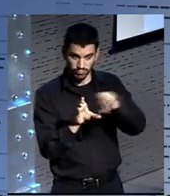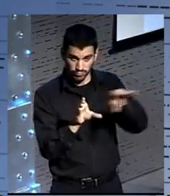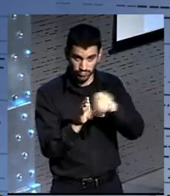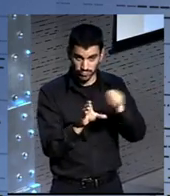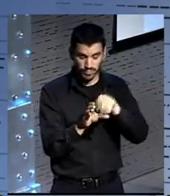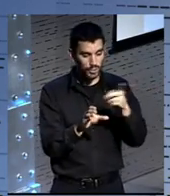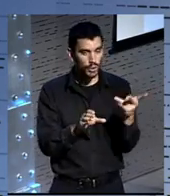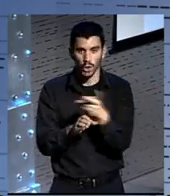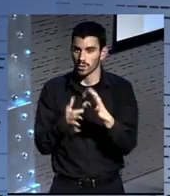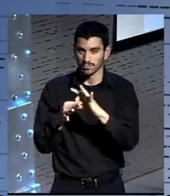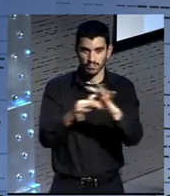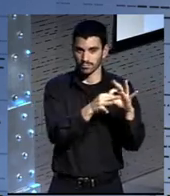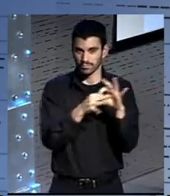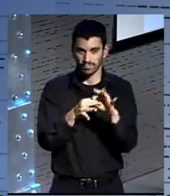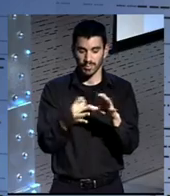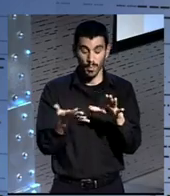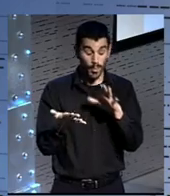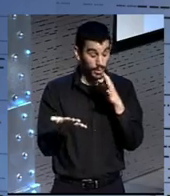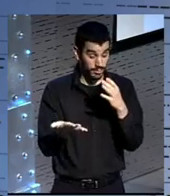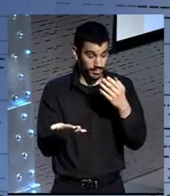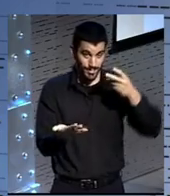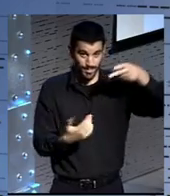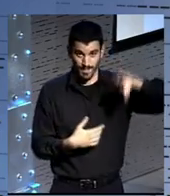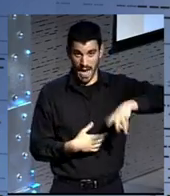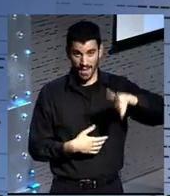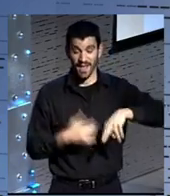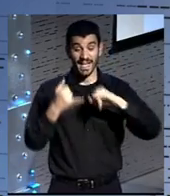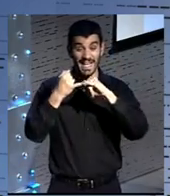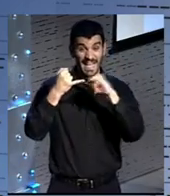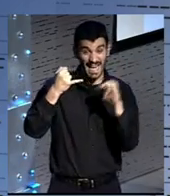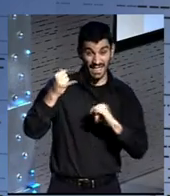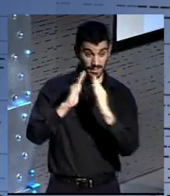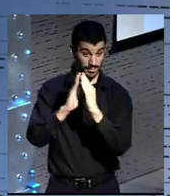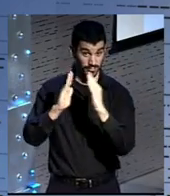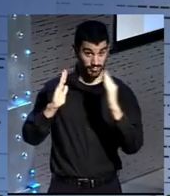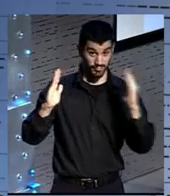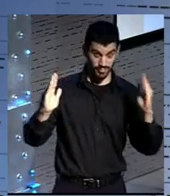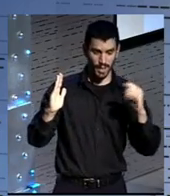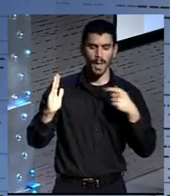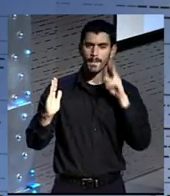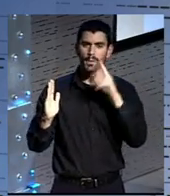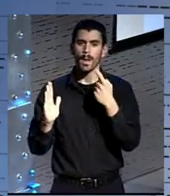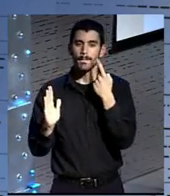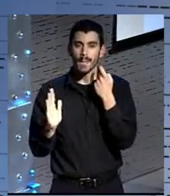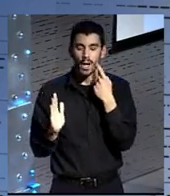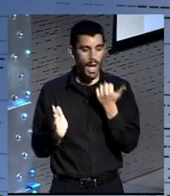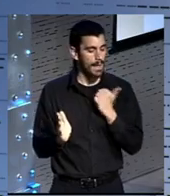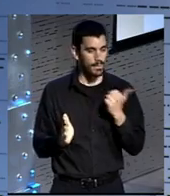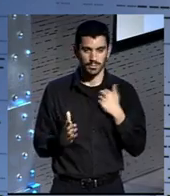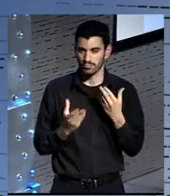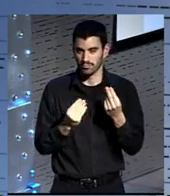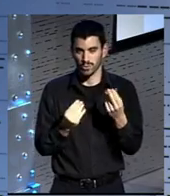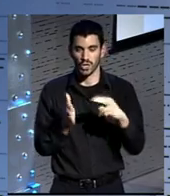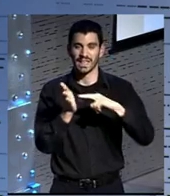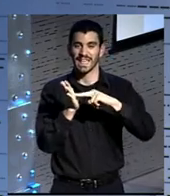financiero ha sido, incluso durante la crisis, el principal consumidor de bienes y servicios TIC,